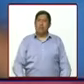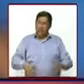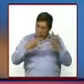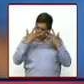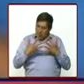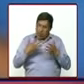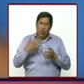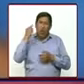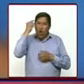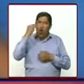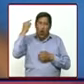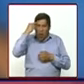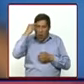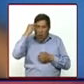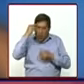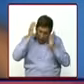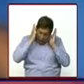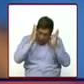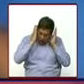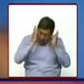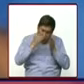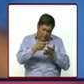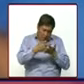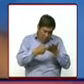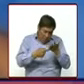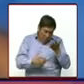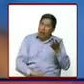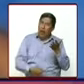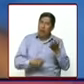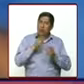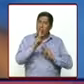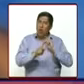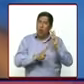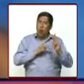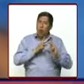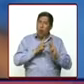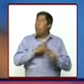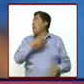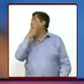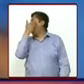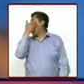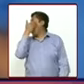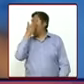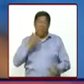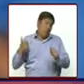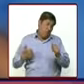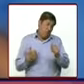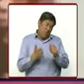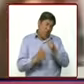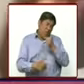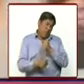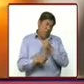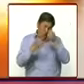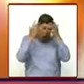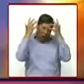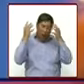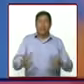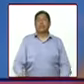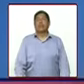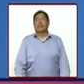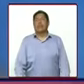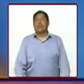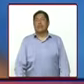Lastimosamente este gobierno, en vez de atender las peticiones, las necesidades del pueblo boliviano, se dedica a perseguir dirigentes.